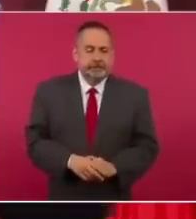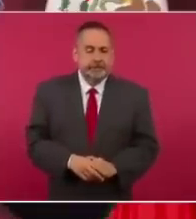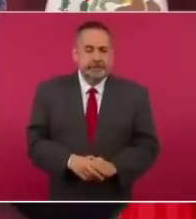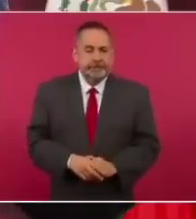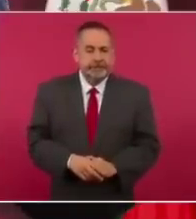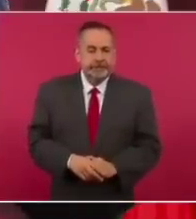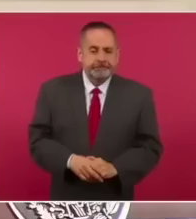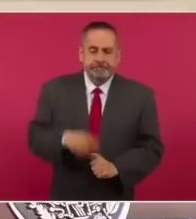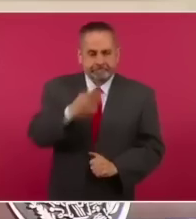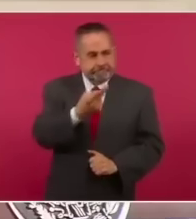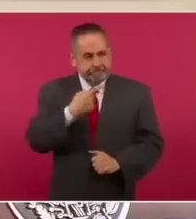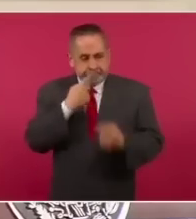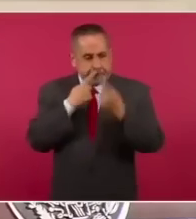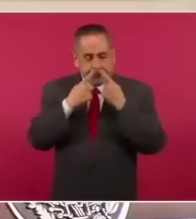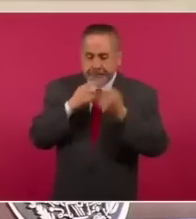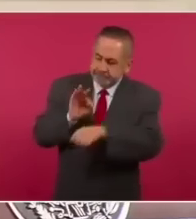Entonces ayudamos,